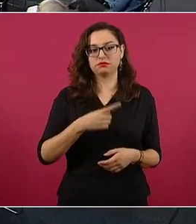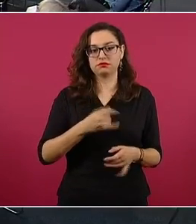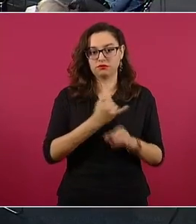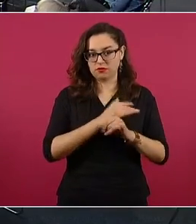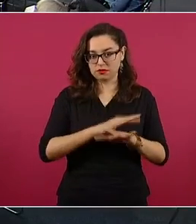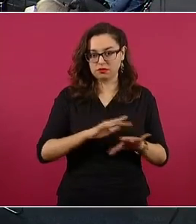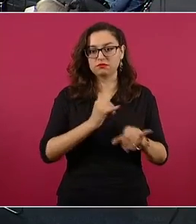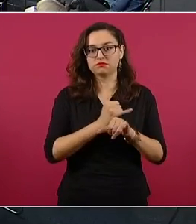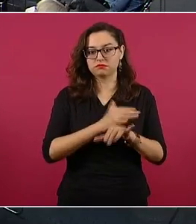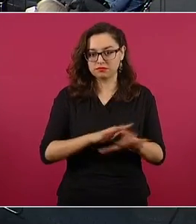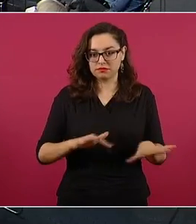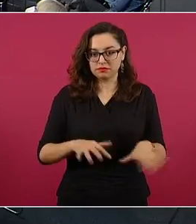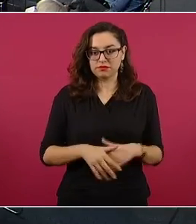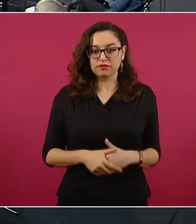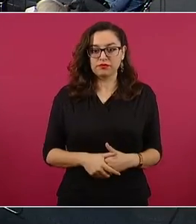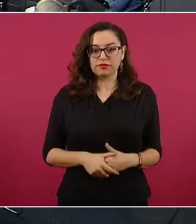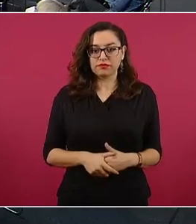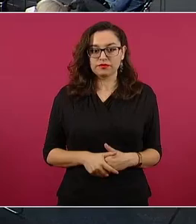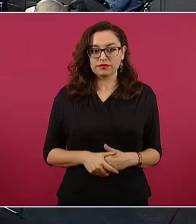que está pasando.